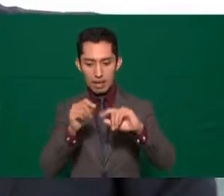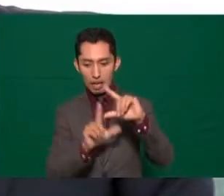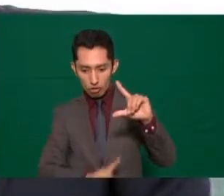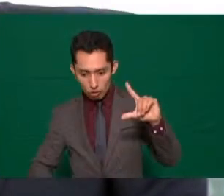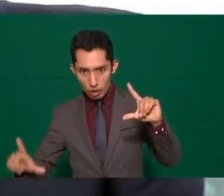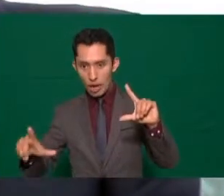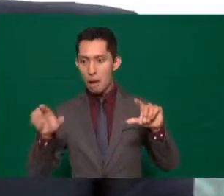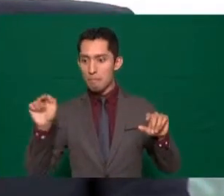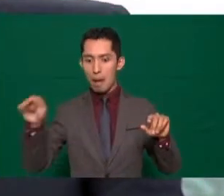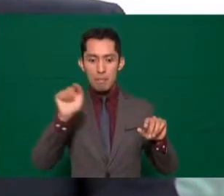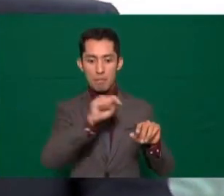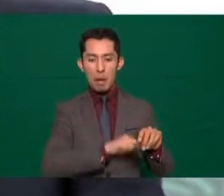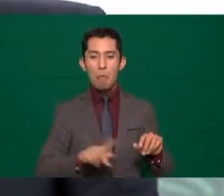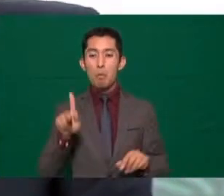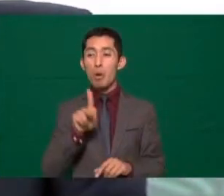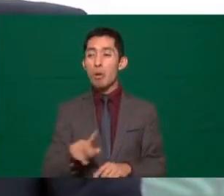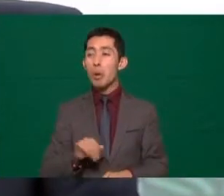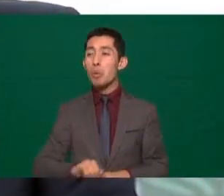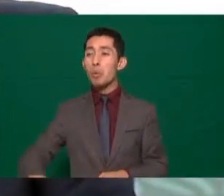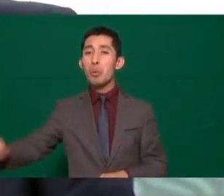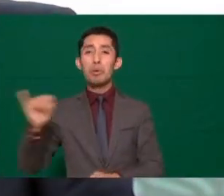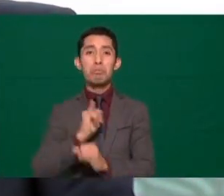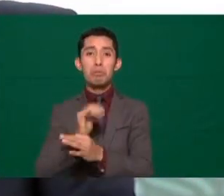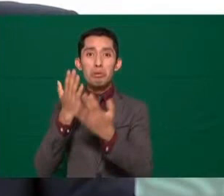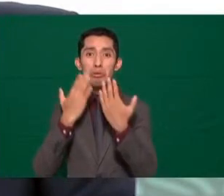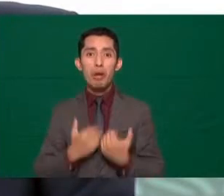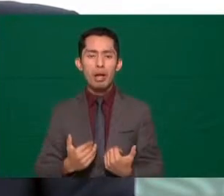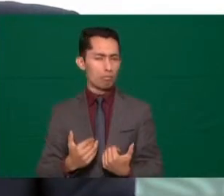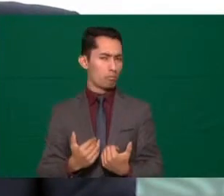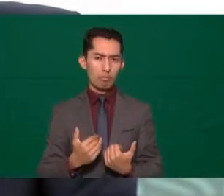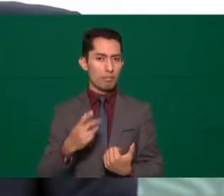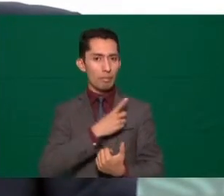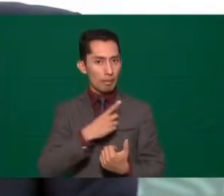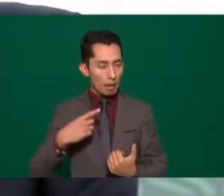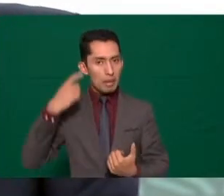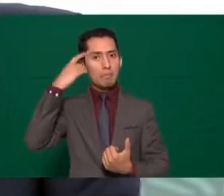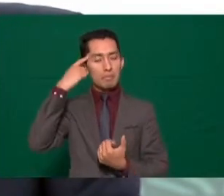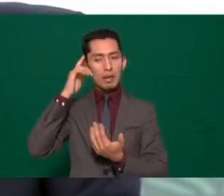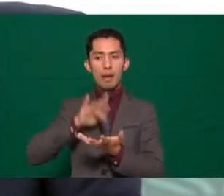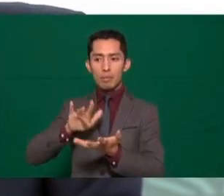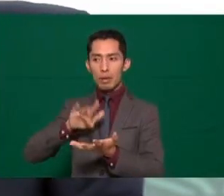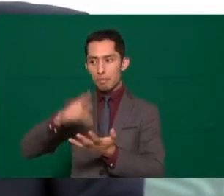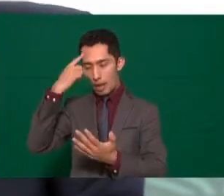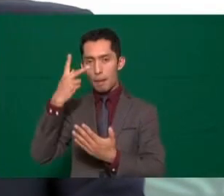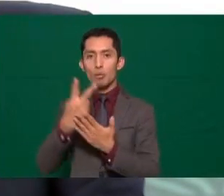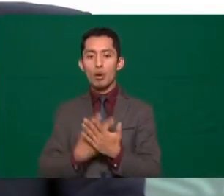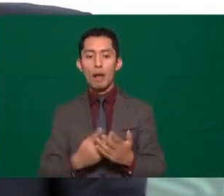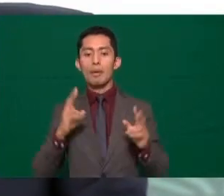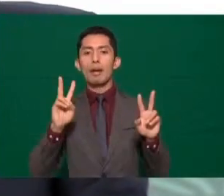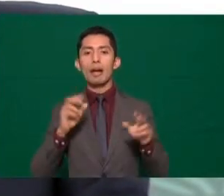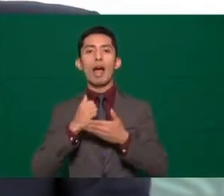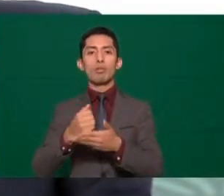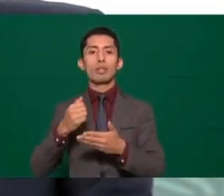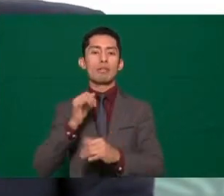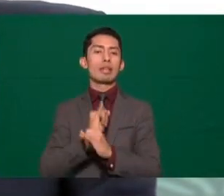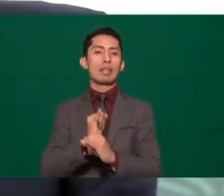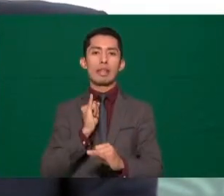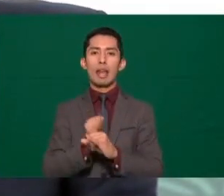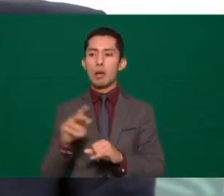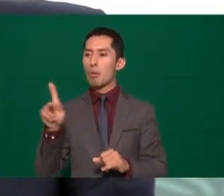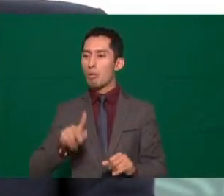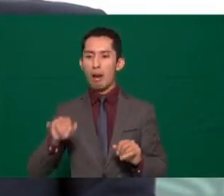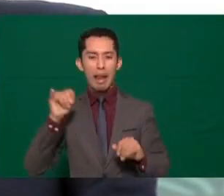nacional. Ya se está trabajando en este programa. Este año estamos